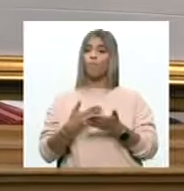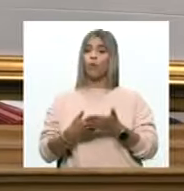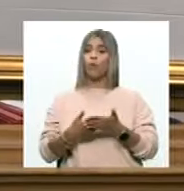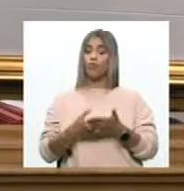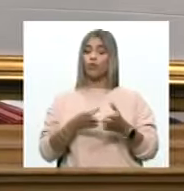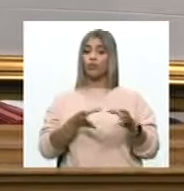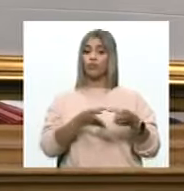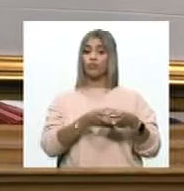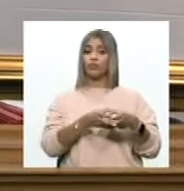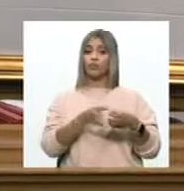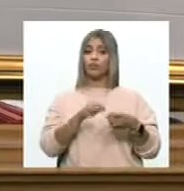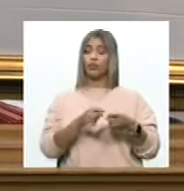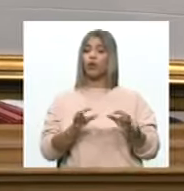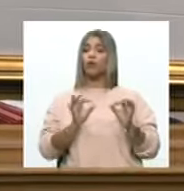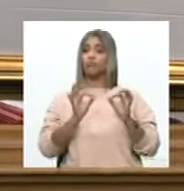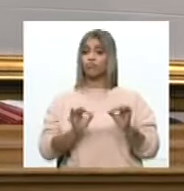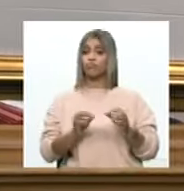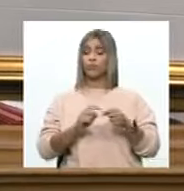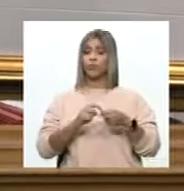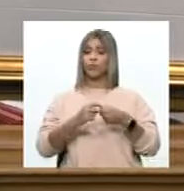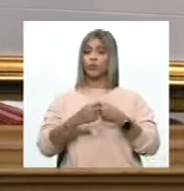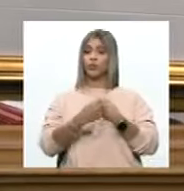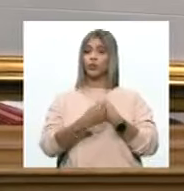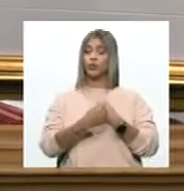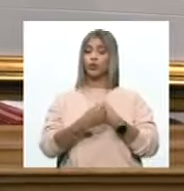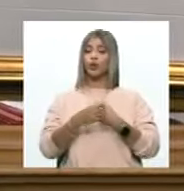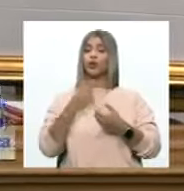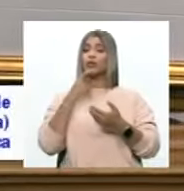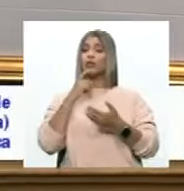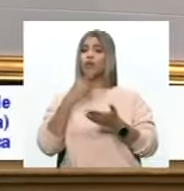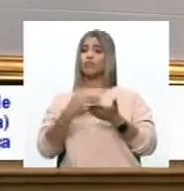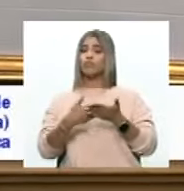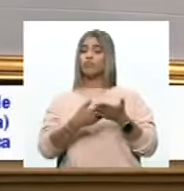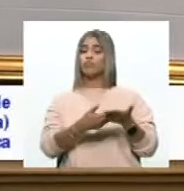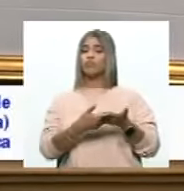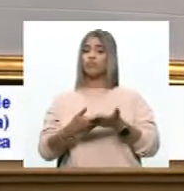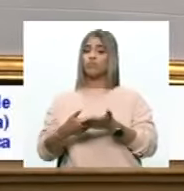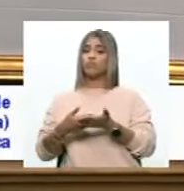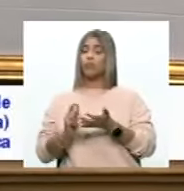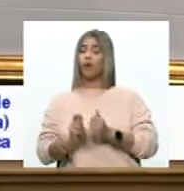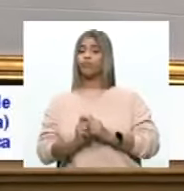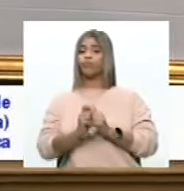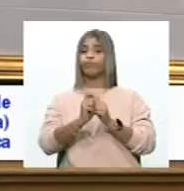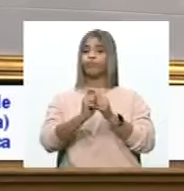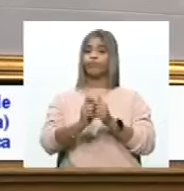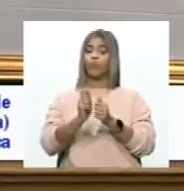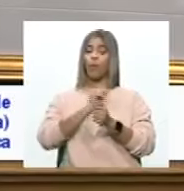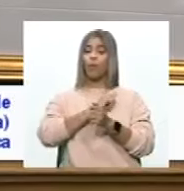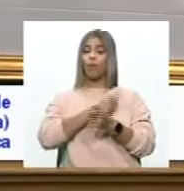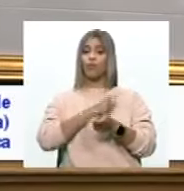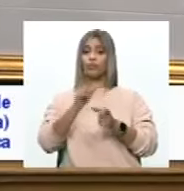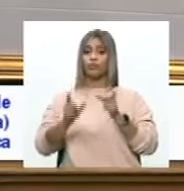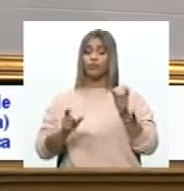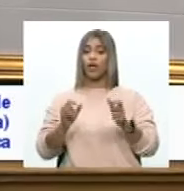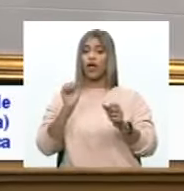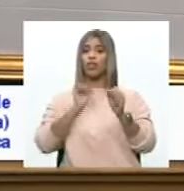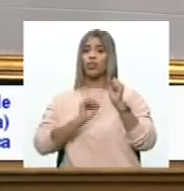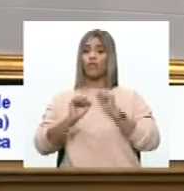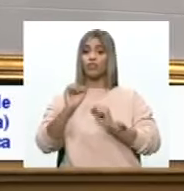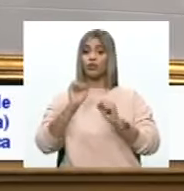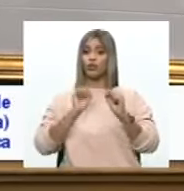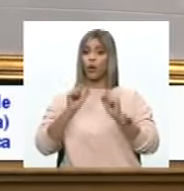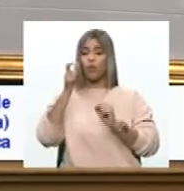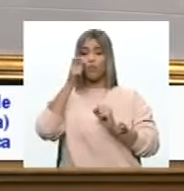Junta Directiva para la conformación del Comité de Postulaciones para la designación del Poder Ciudadano, Defensor o Defensora del